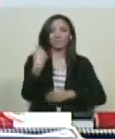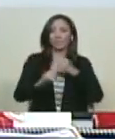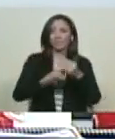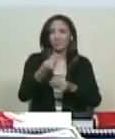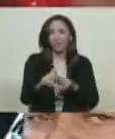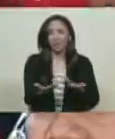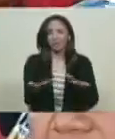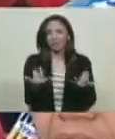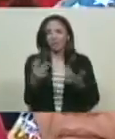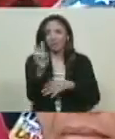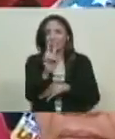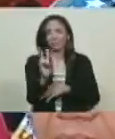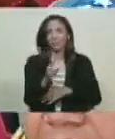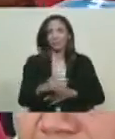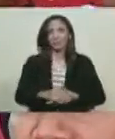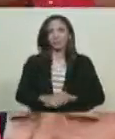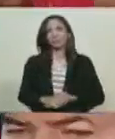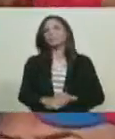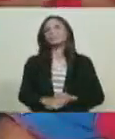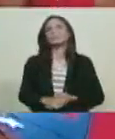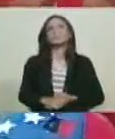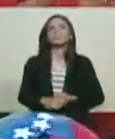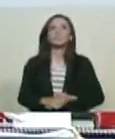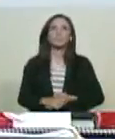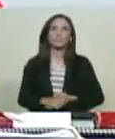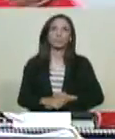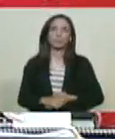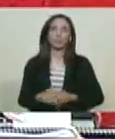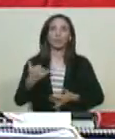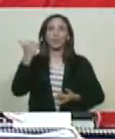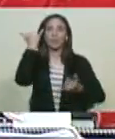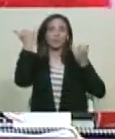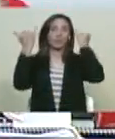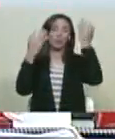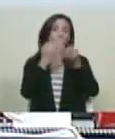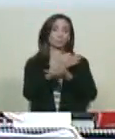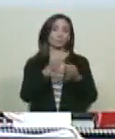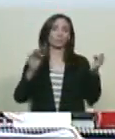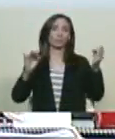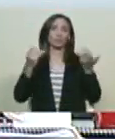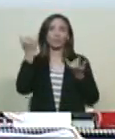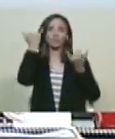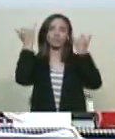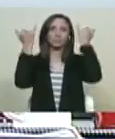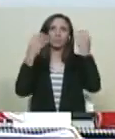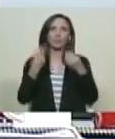haciendo. Y de allí están surgiendo ideas maravillosas,